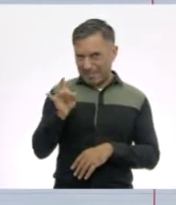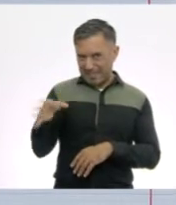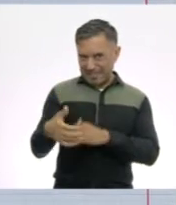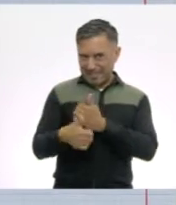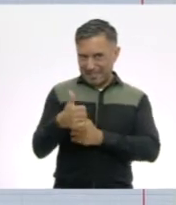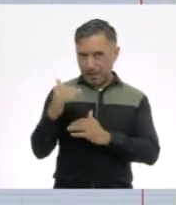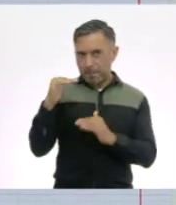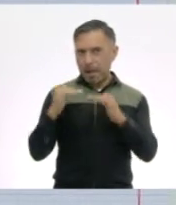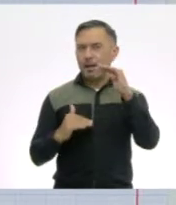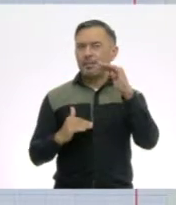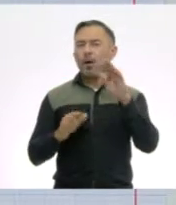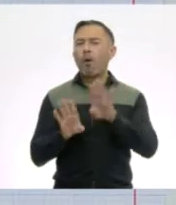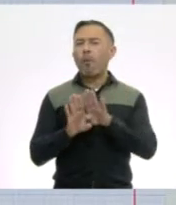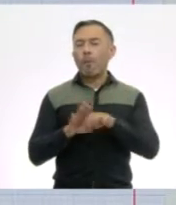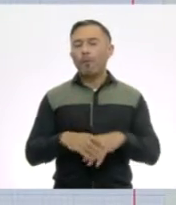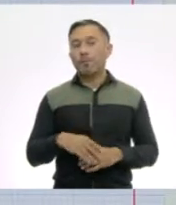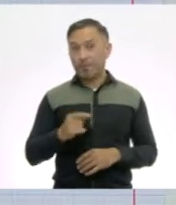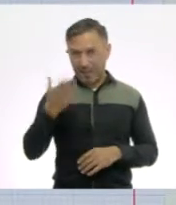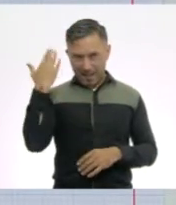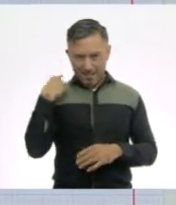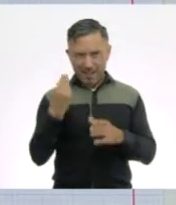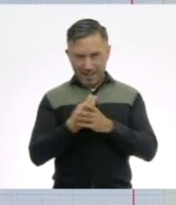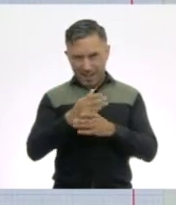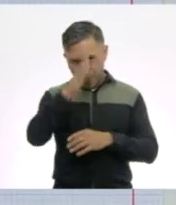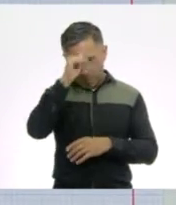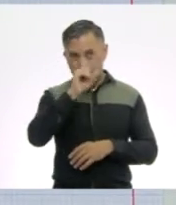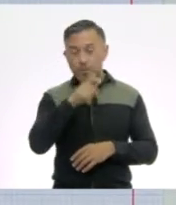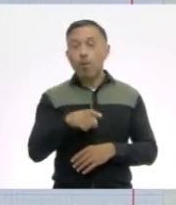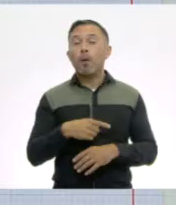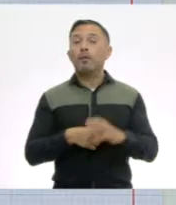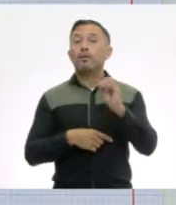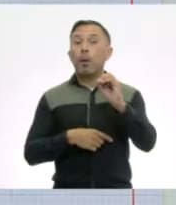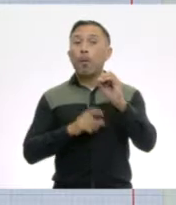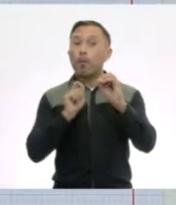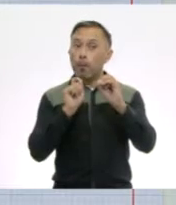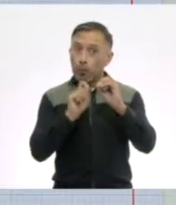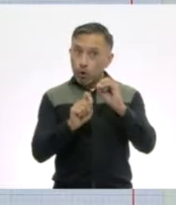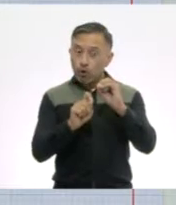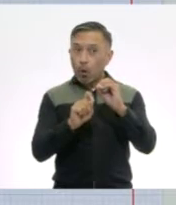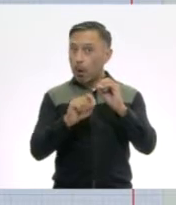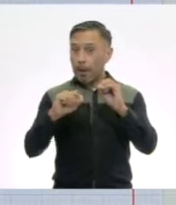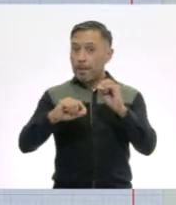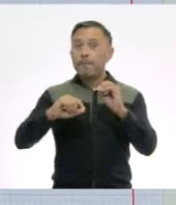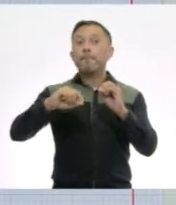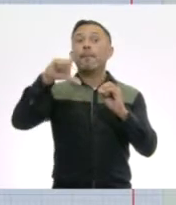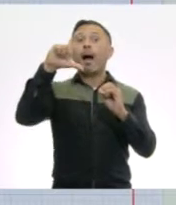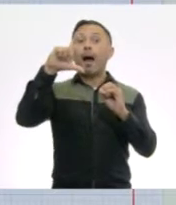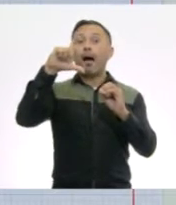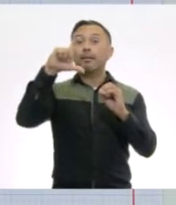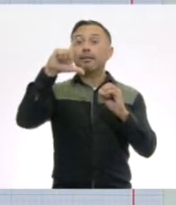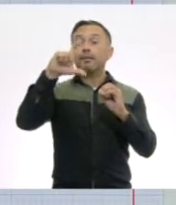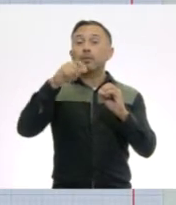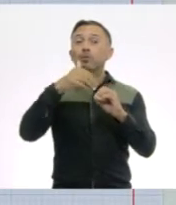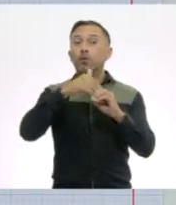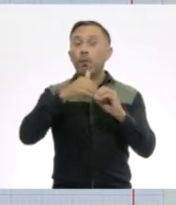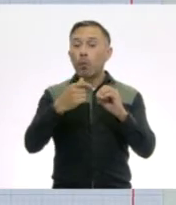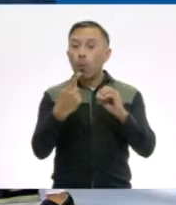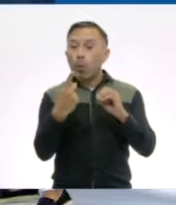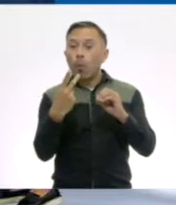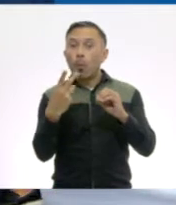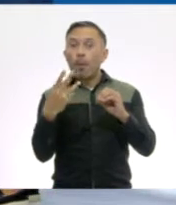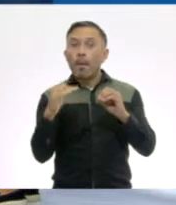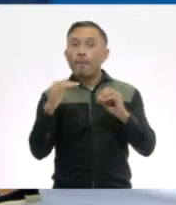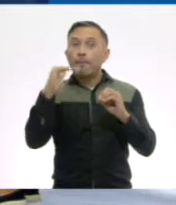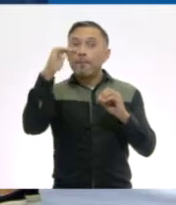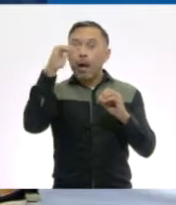pasada, que después del punto decimal veíamos qué dígito era el mayor. Ajá. Sí. Entonces, pues voy a